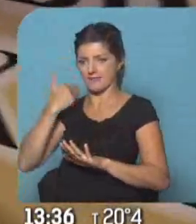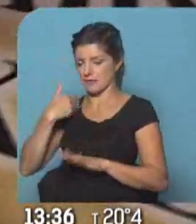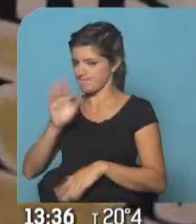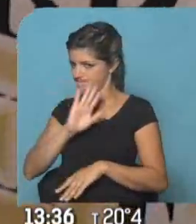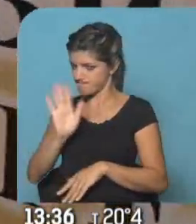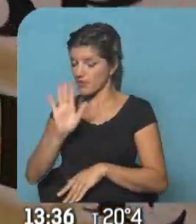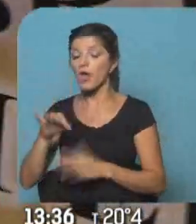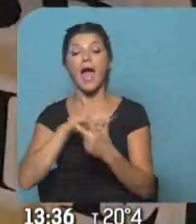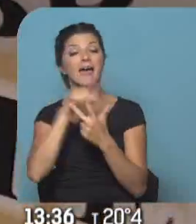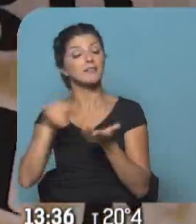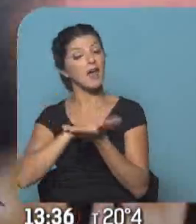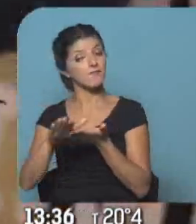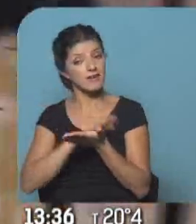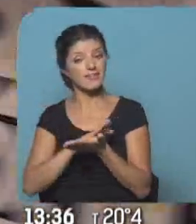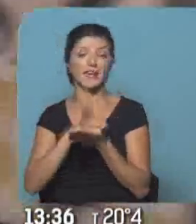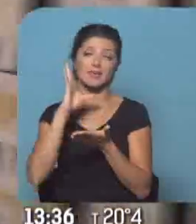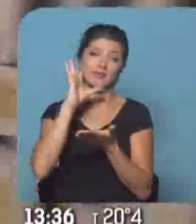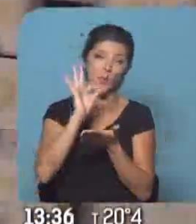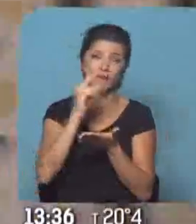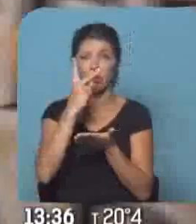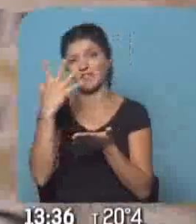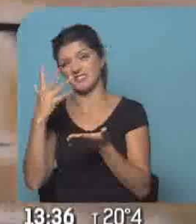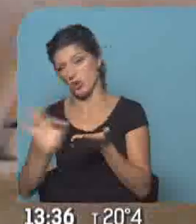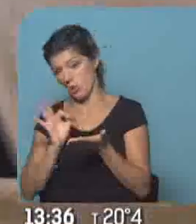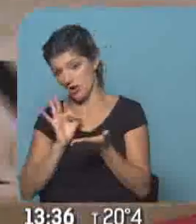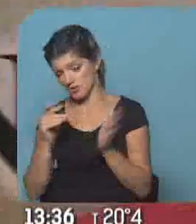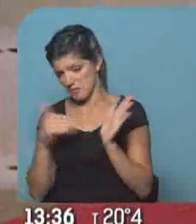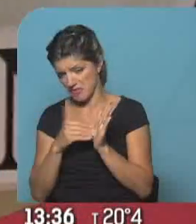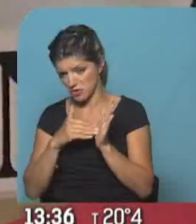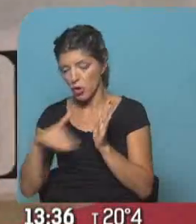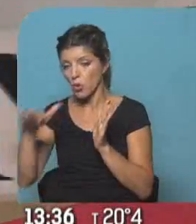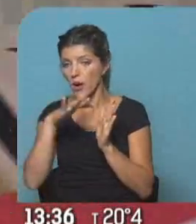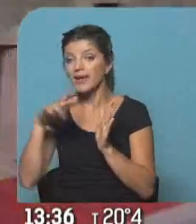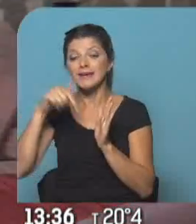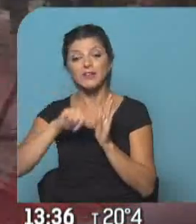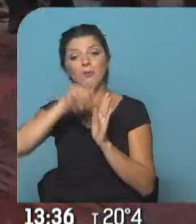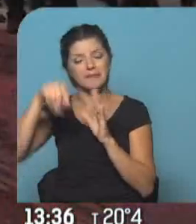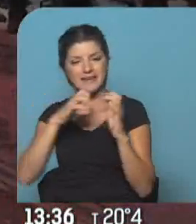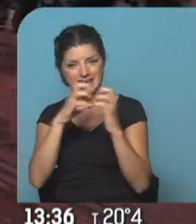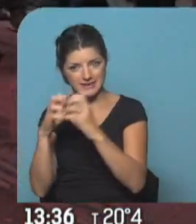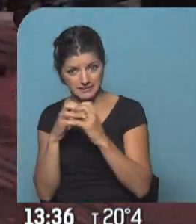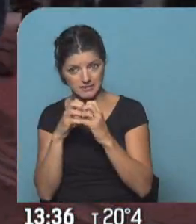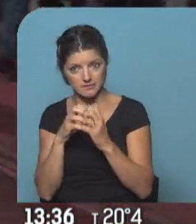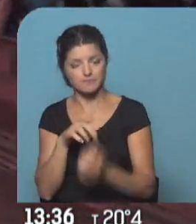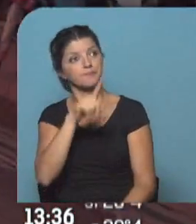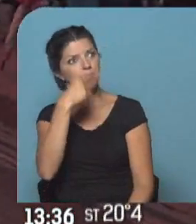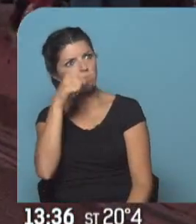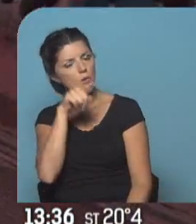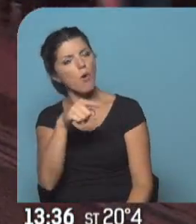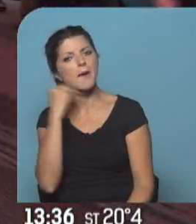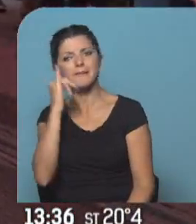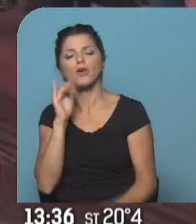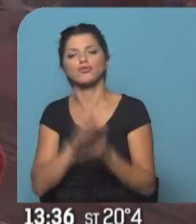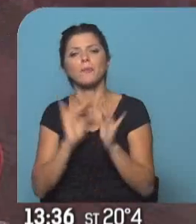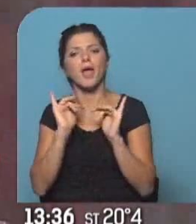vienen construyendo desde hace 50 o 25 años, según el caso, y que está haciendo crisis. Es interesante lo que decís de los jóvenes, porque algunos de